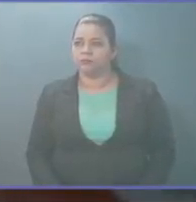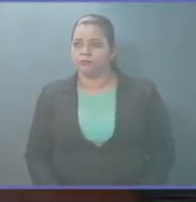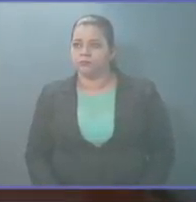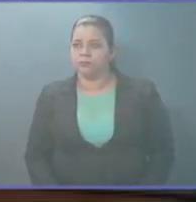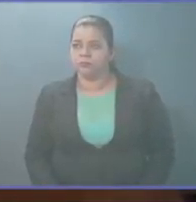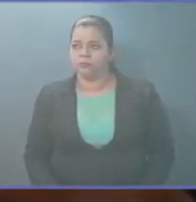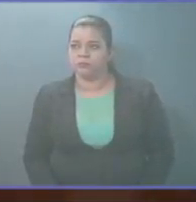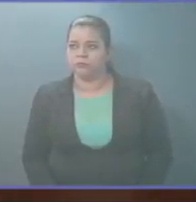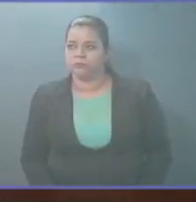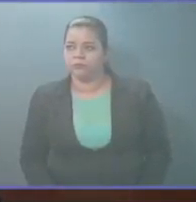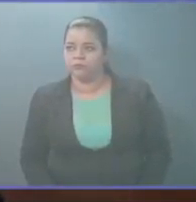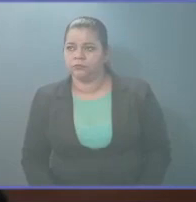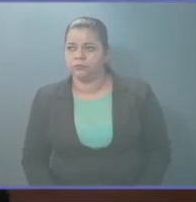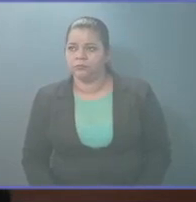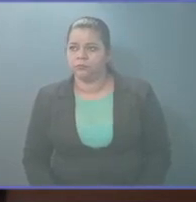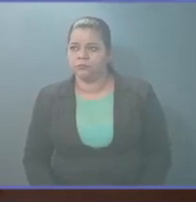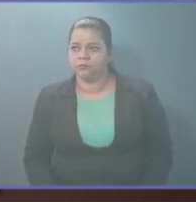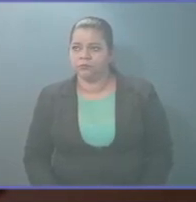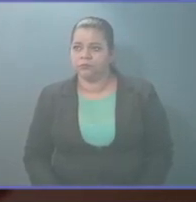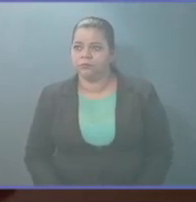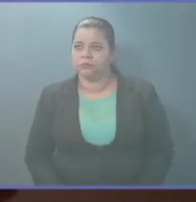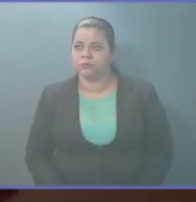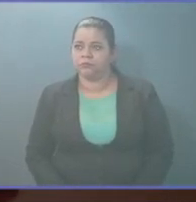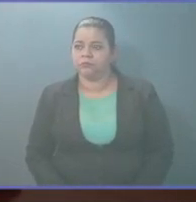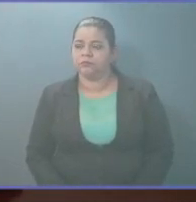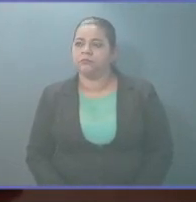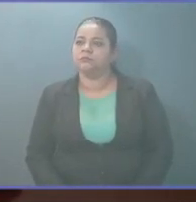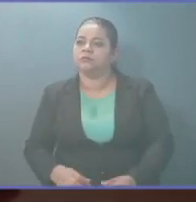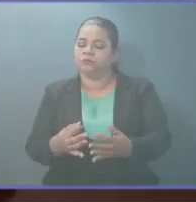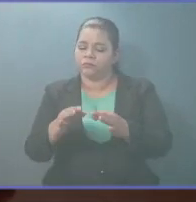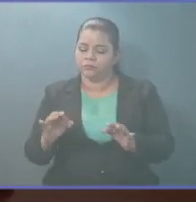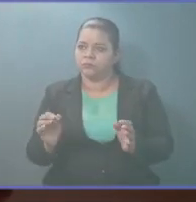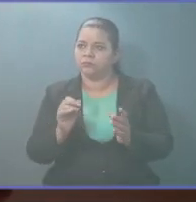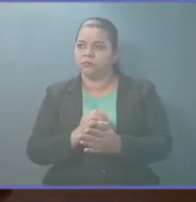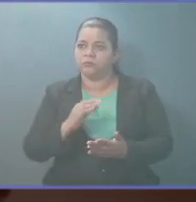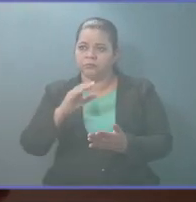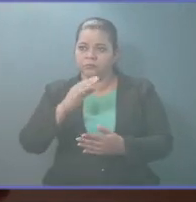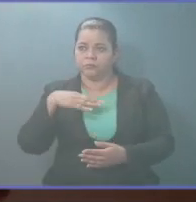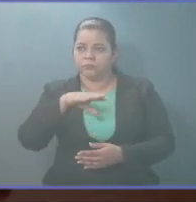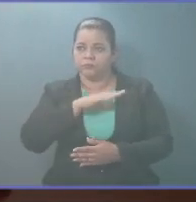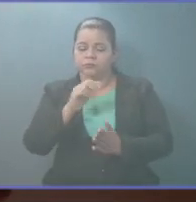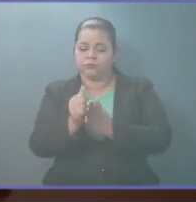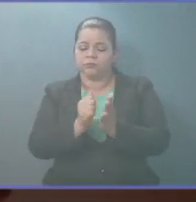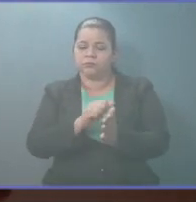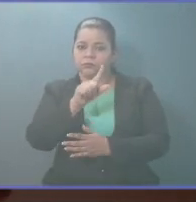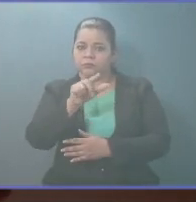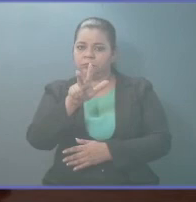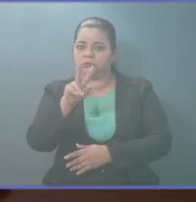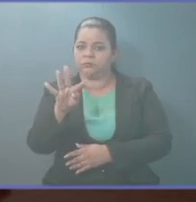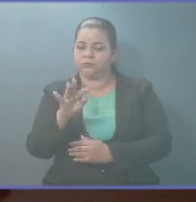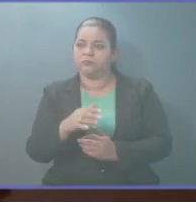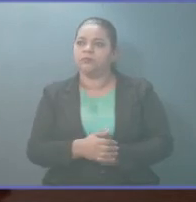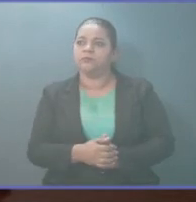objetivo principal es la defensa de los derechos humanos de las personas con discapacidad,